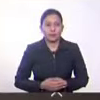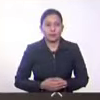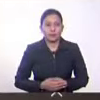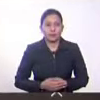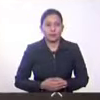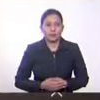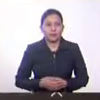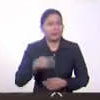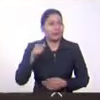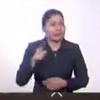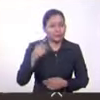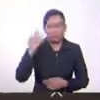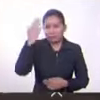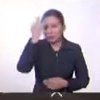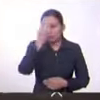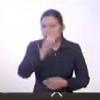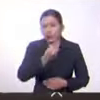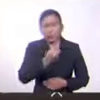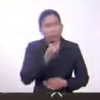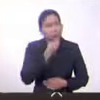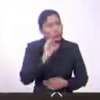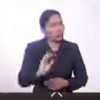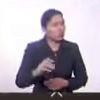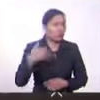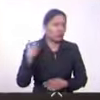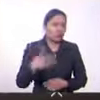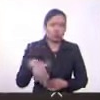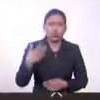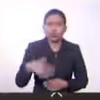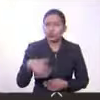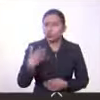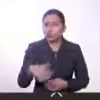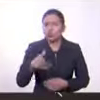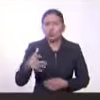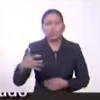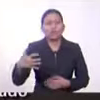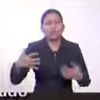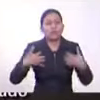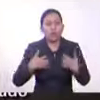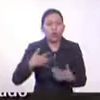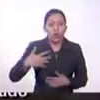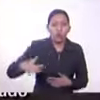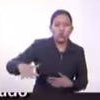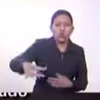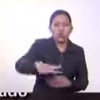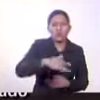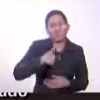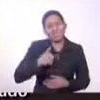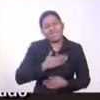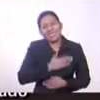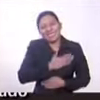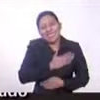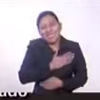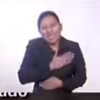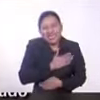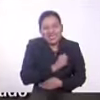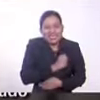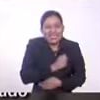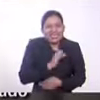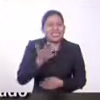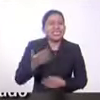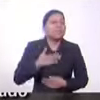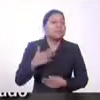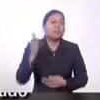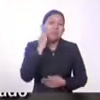Era bien bonito ahí donde vivíamos, y al lado estaba un parque. Me da sentimiento porque mi mamá todo